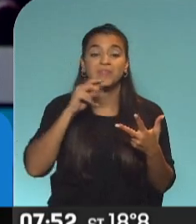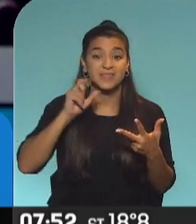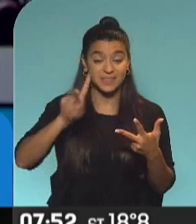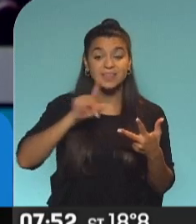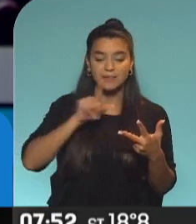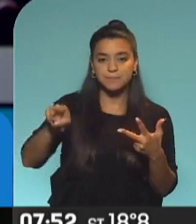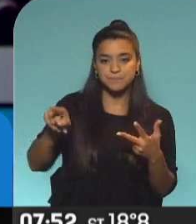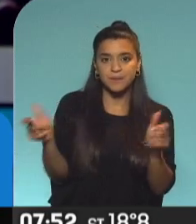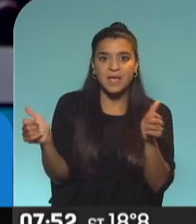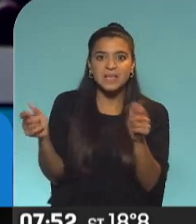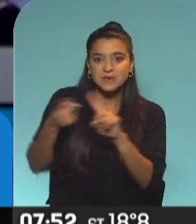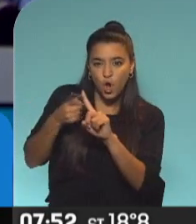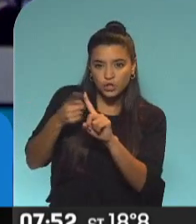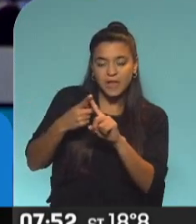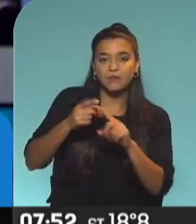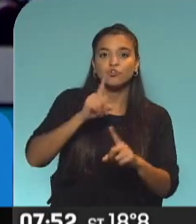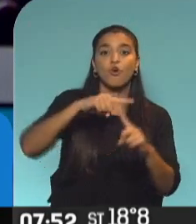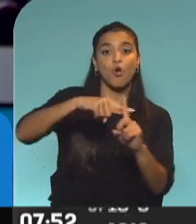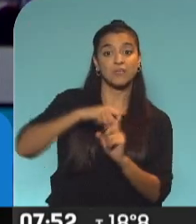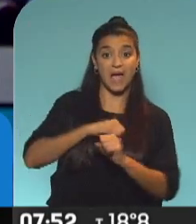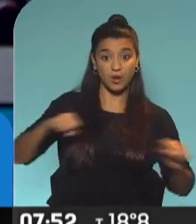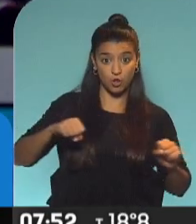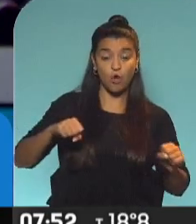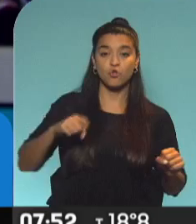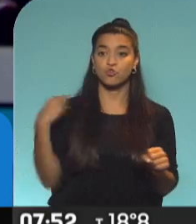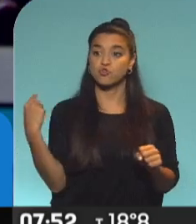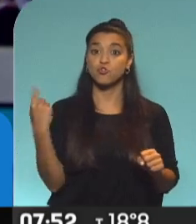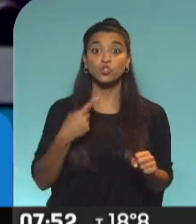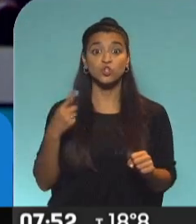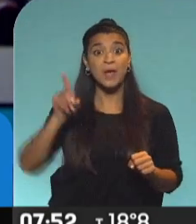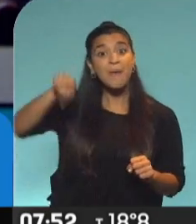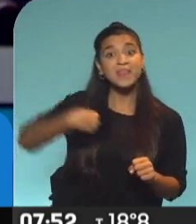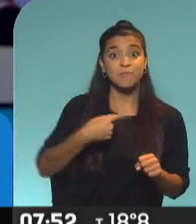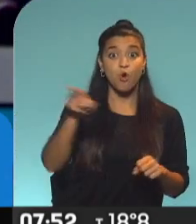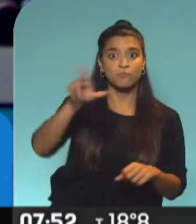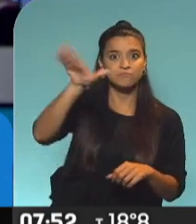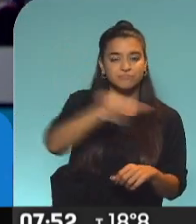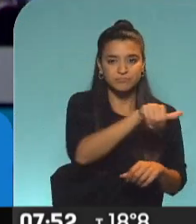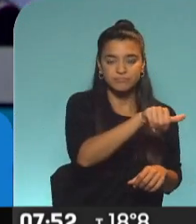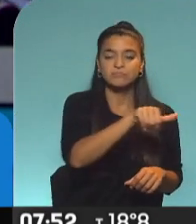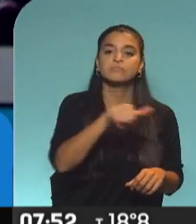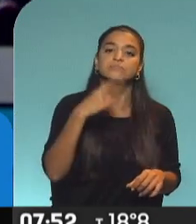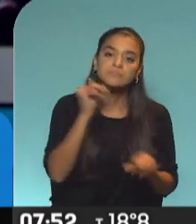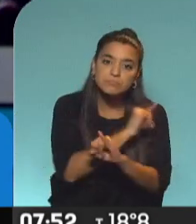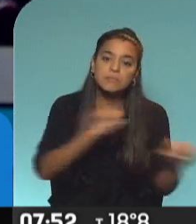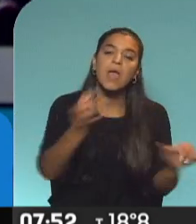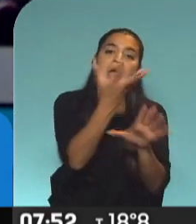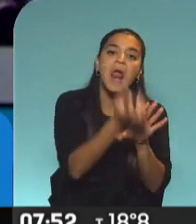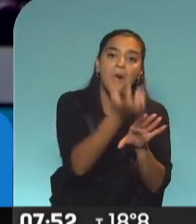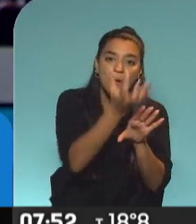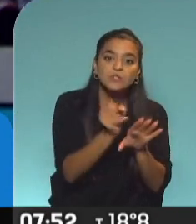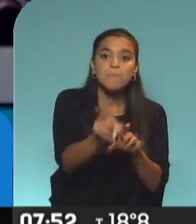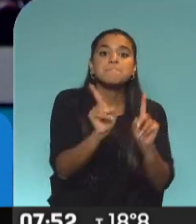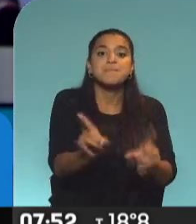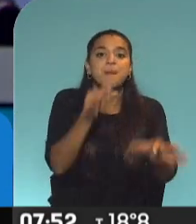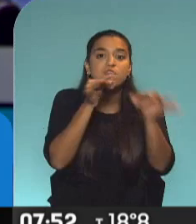a punto tal que dicen venimos por indicación de ella denunciaron y aportaron las grabaciones de esas